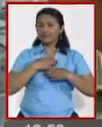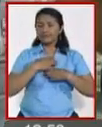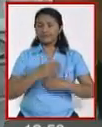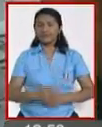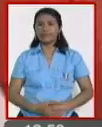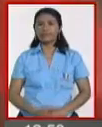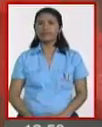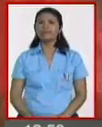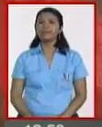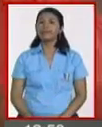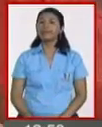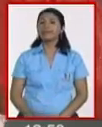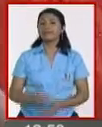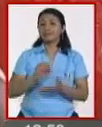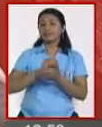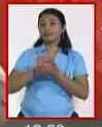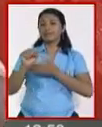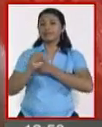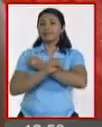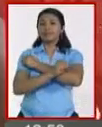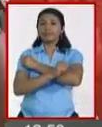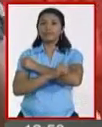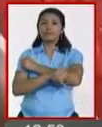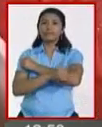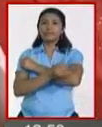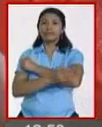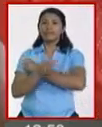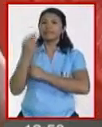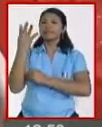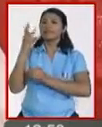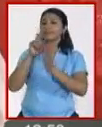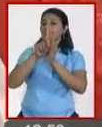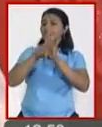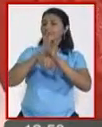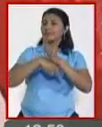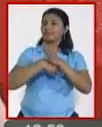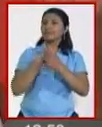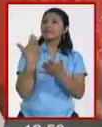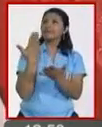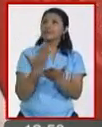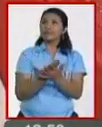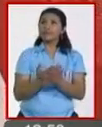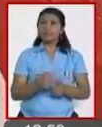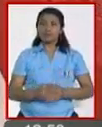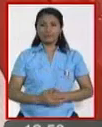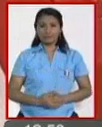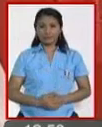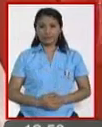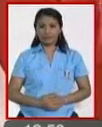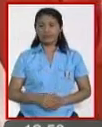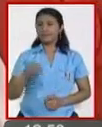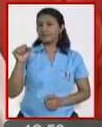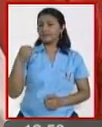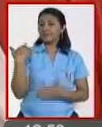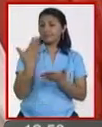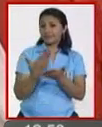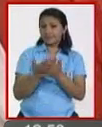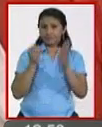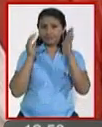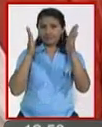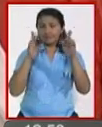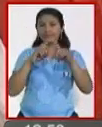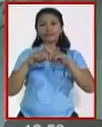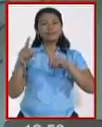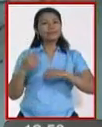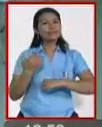quejas. Sí, de San Javier de aquí, 4 horas el camino de los trucos. ¿Viene a que lo atiendan? Sí, vengo que me